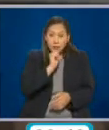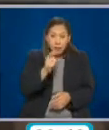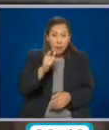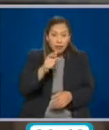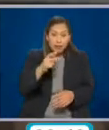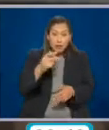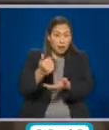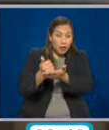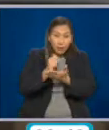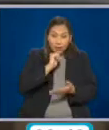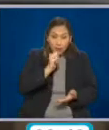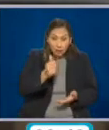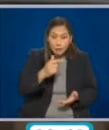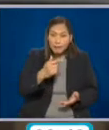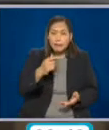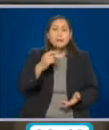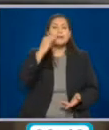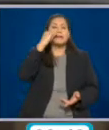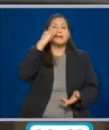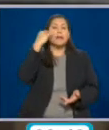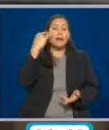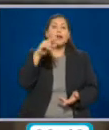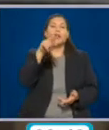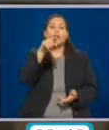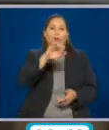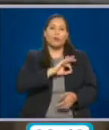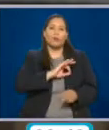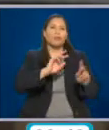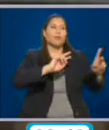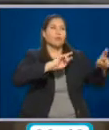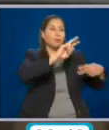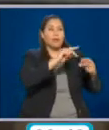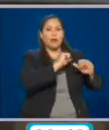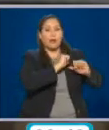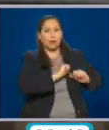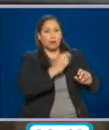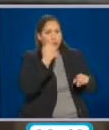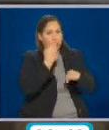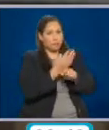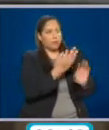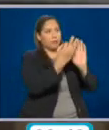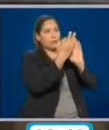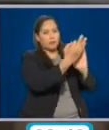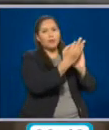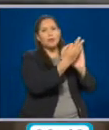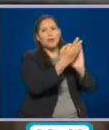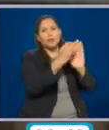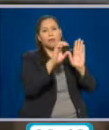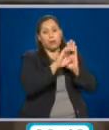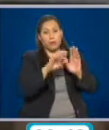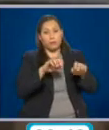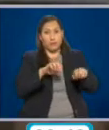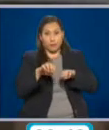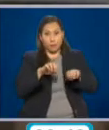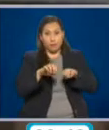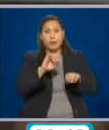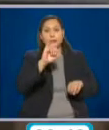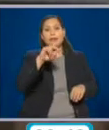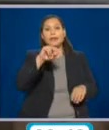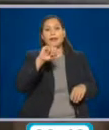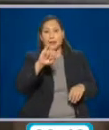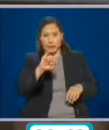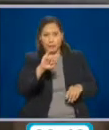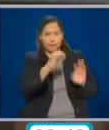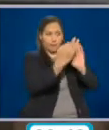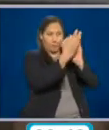es insatisfactoria para él, entonces puede recurrir a la autoridad competente. En el caso de particulares sería ante el INAI. En el